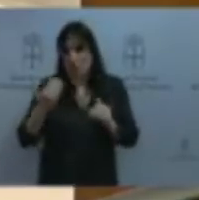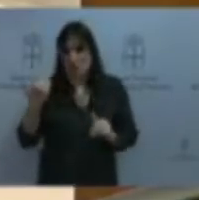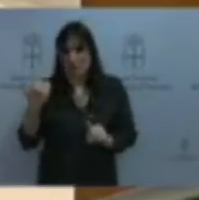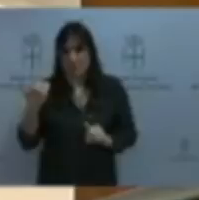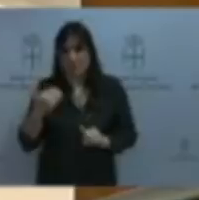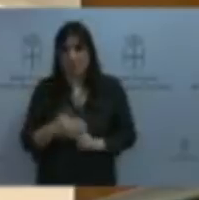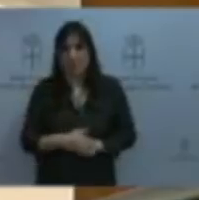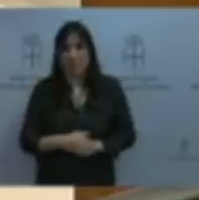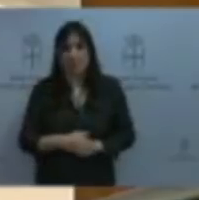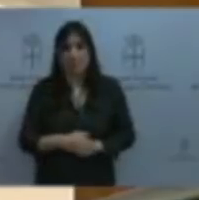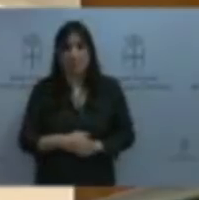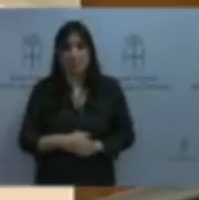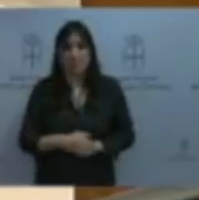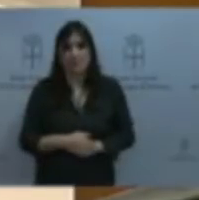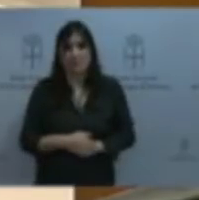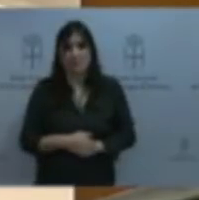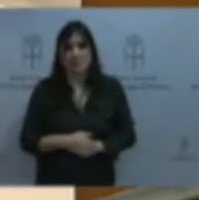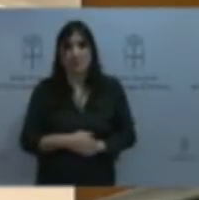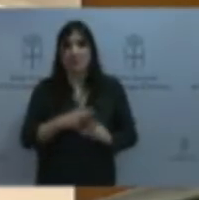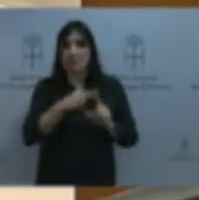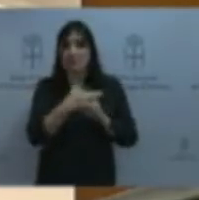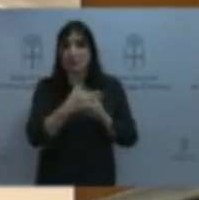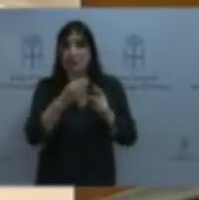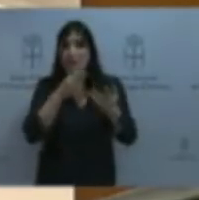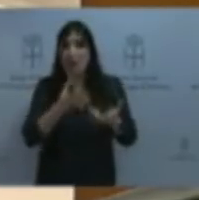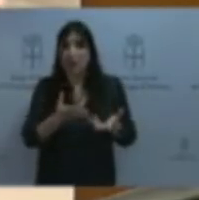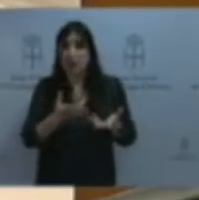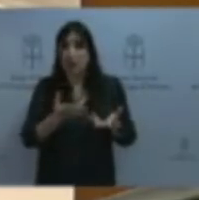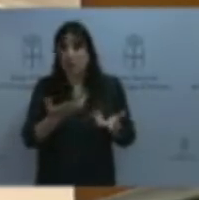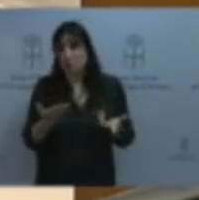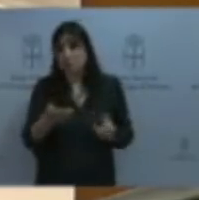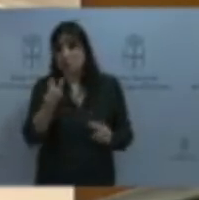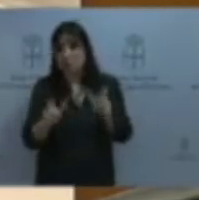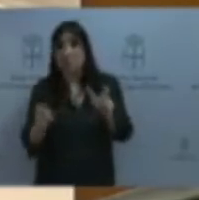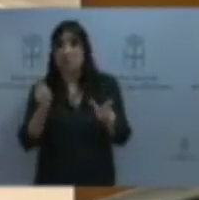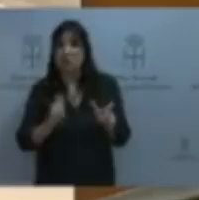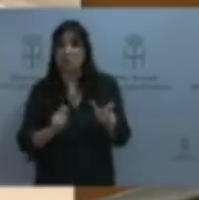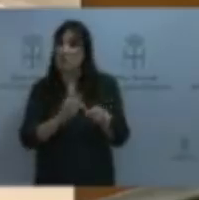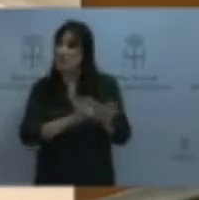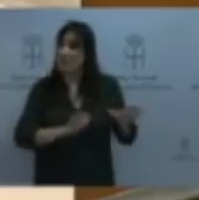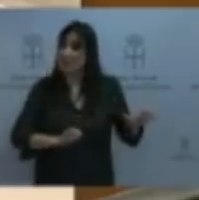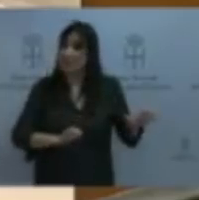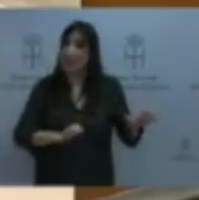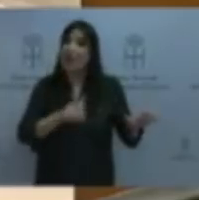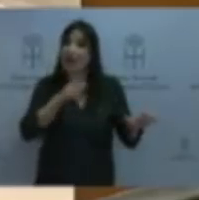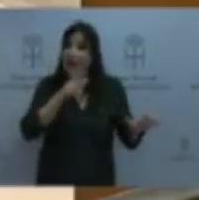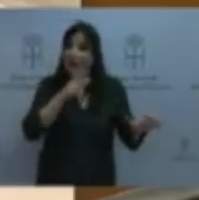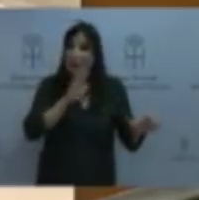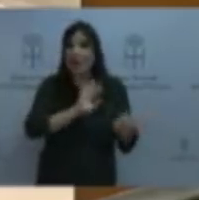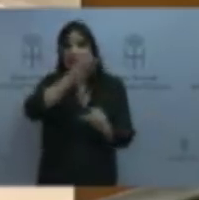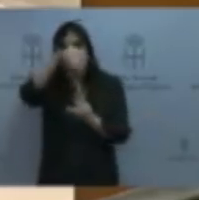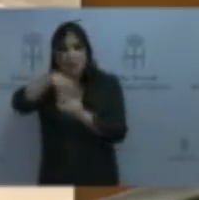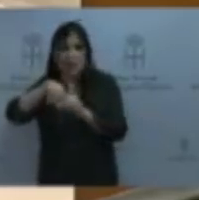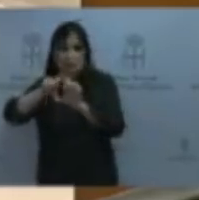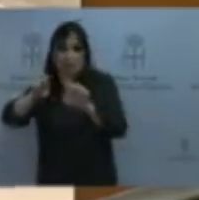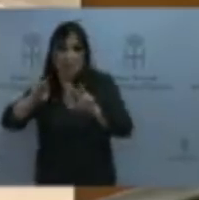estado actual es buena parte de esos trabajadores han pasado a la nueva empresa y, según nos consta,